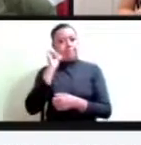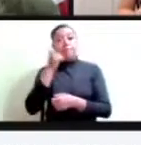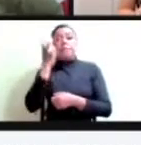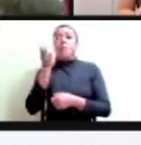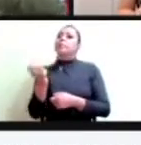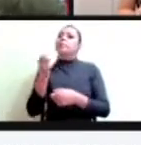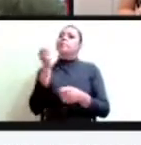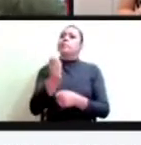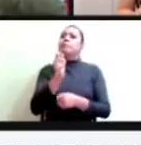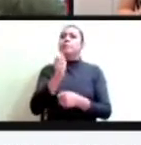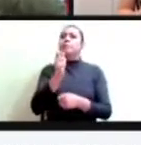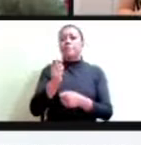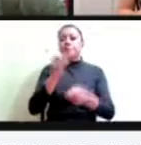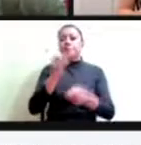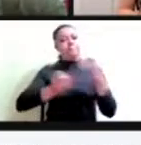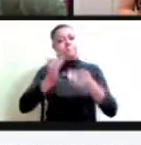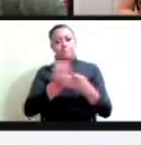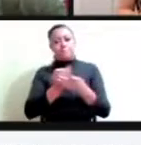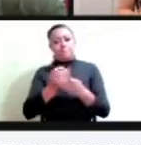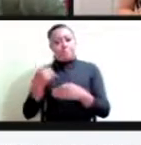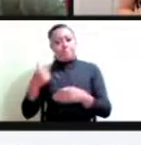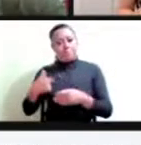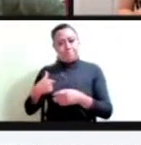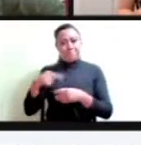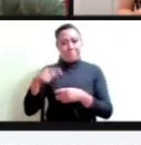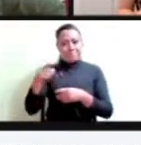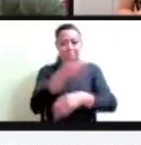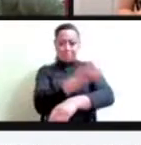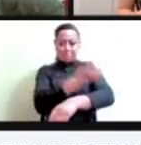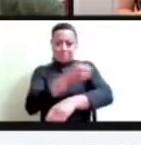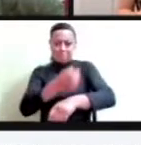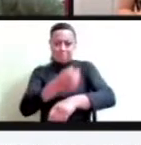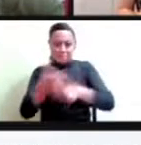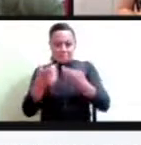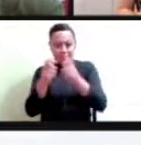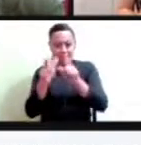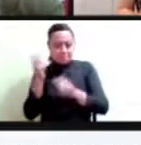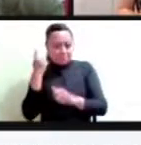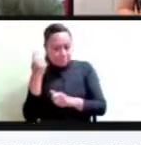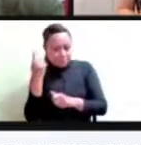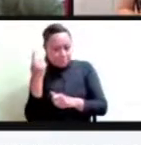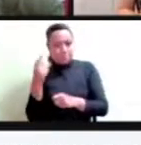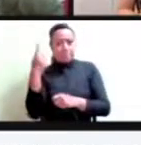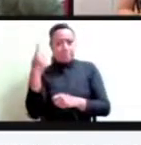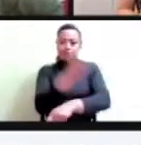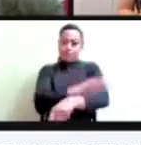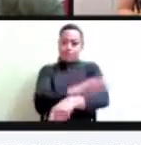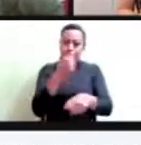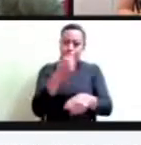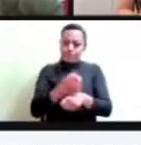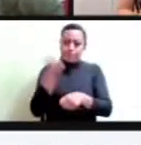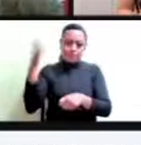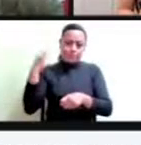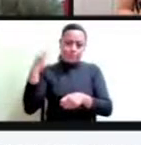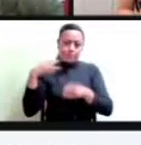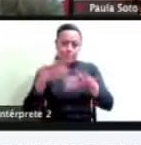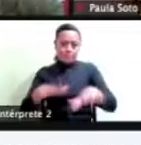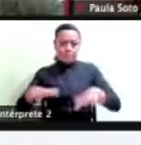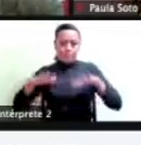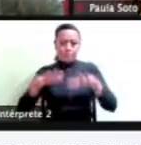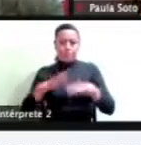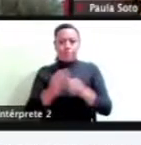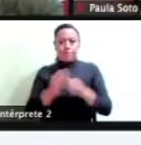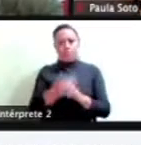mucho gusto ser tu compañera de bancada, tu compañera en el Congreso. Creo que de alguna manera has